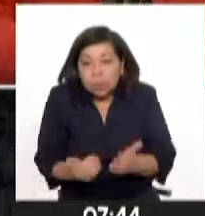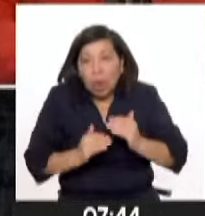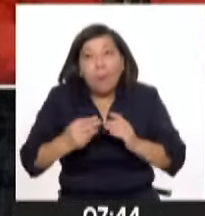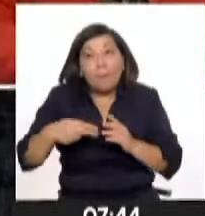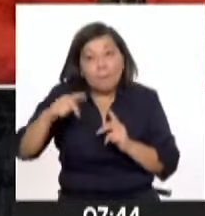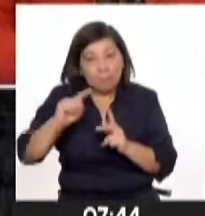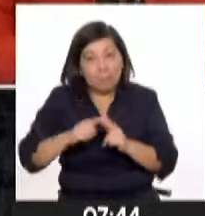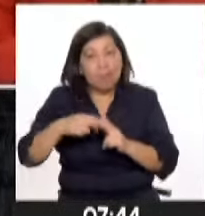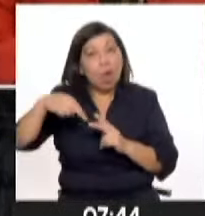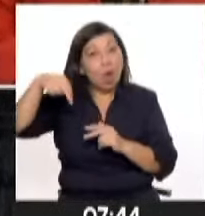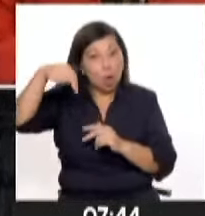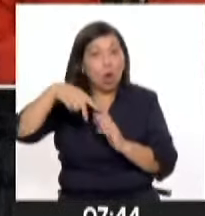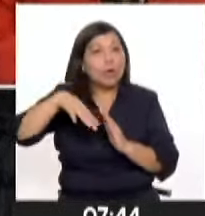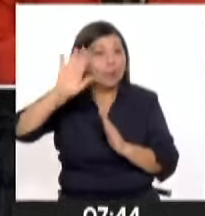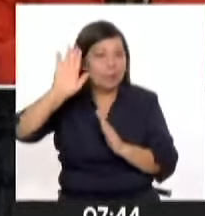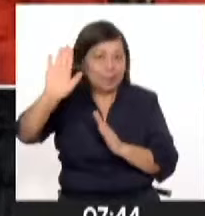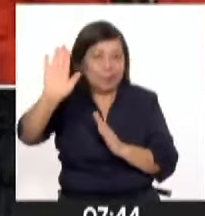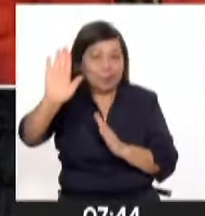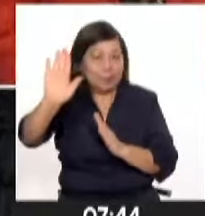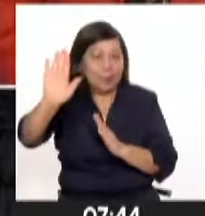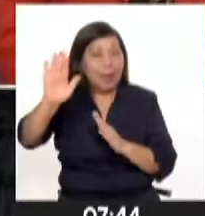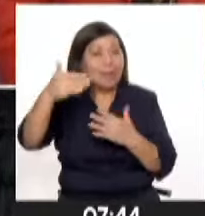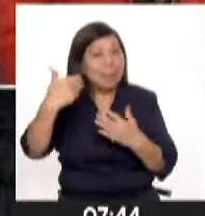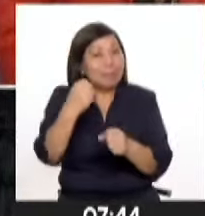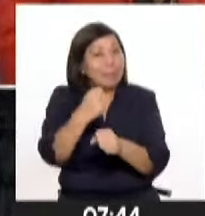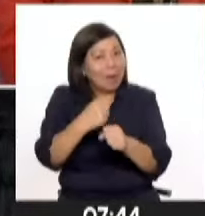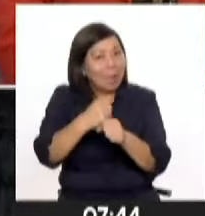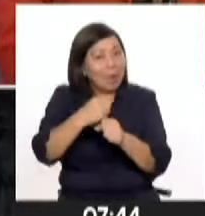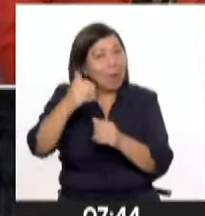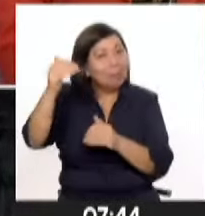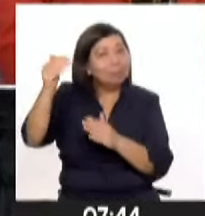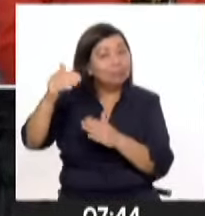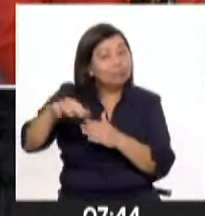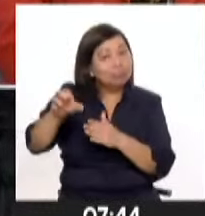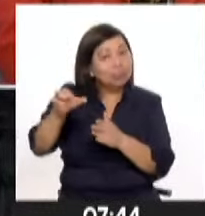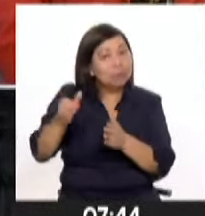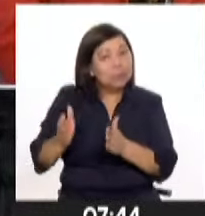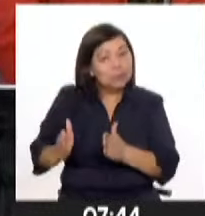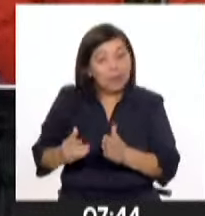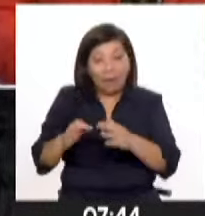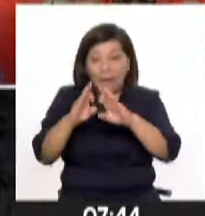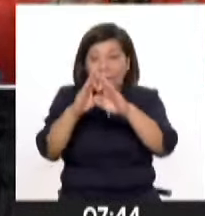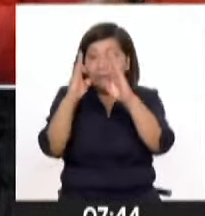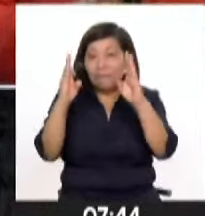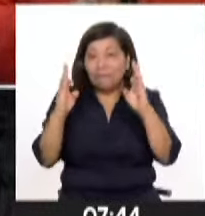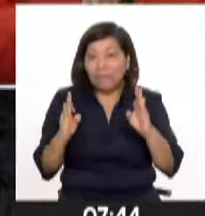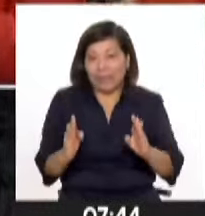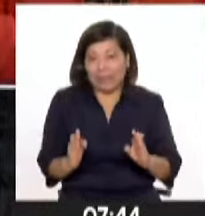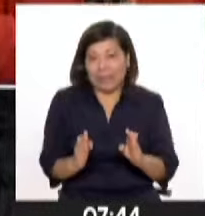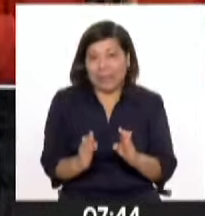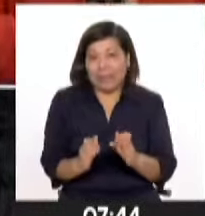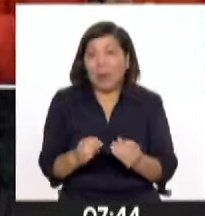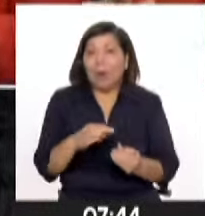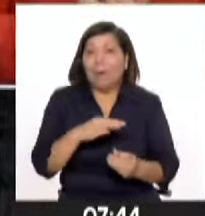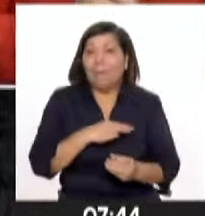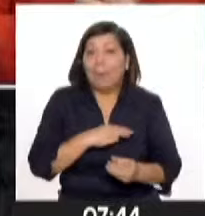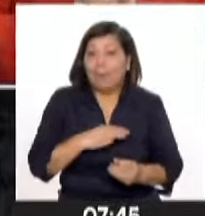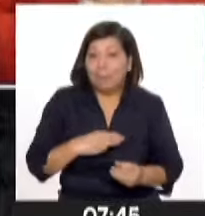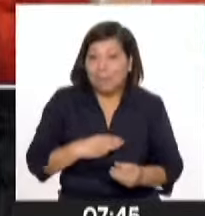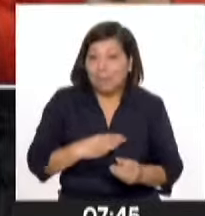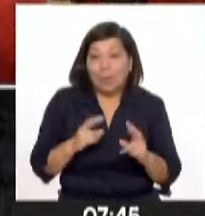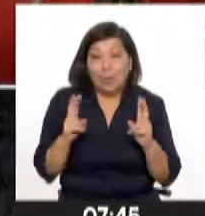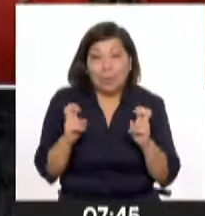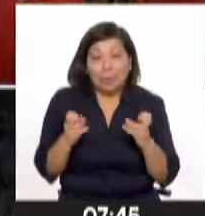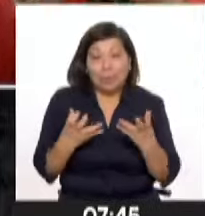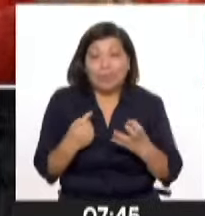norte. Y para eso ya tenemos trabajado inclusive las fichas, porque nosotros como ministerio hay un